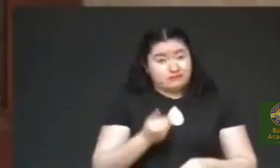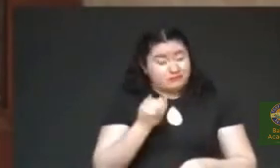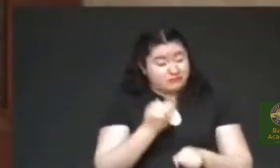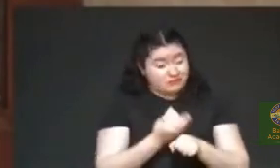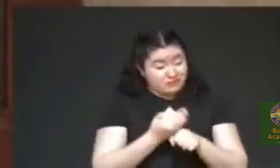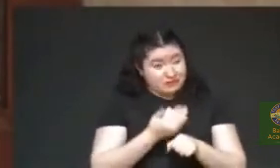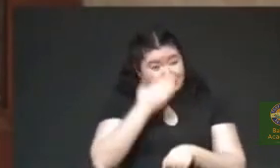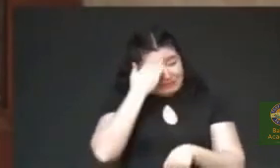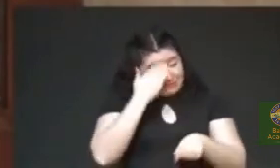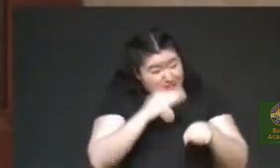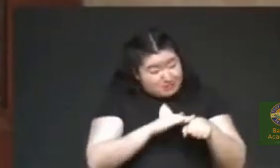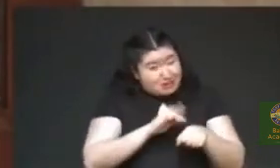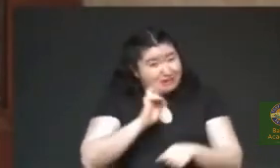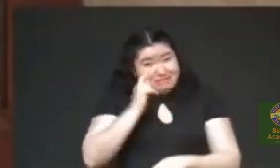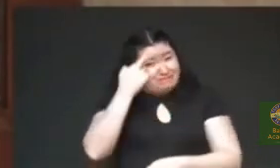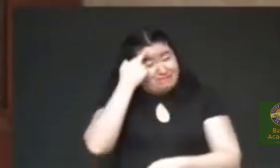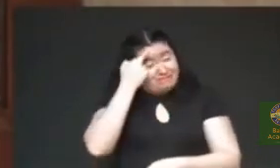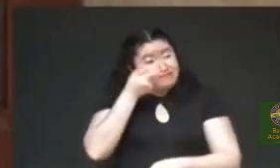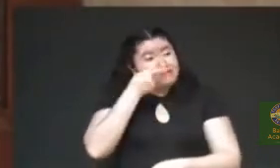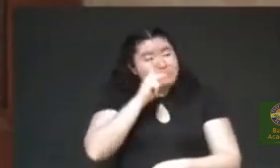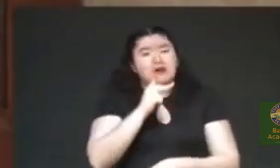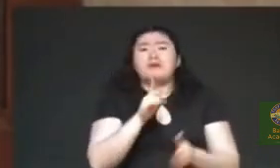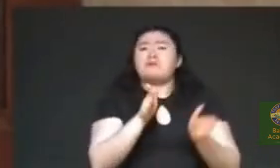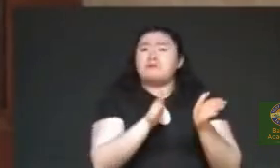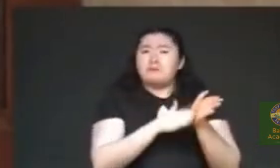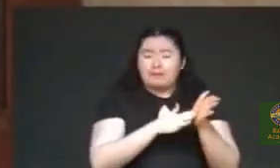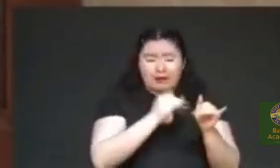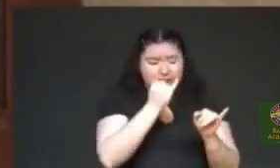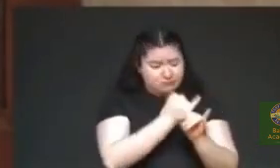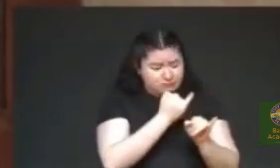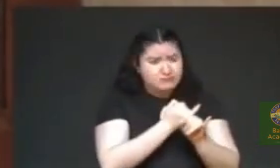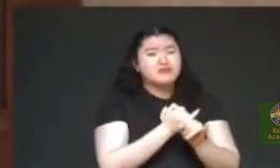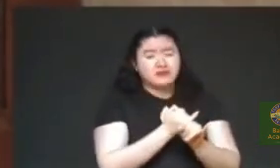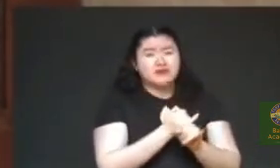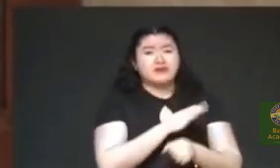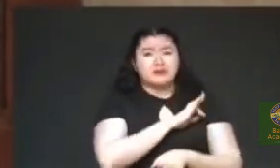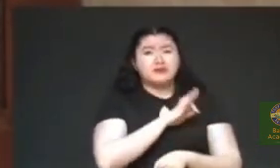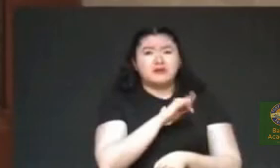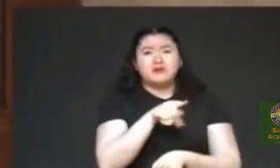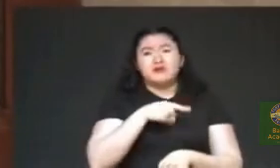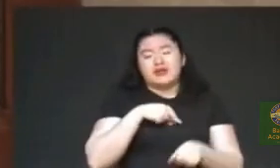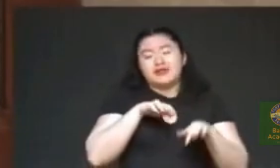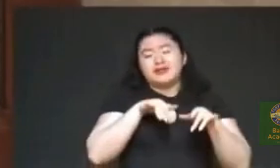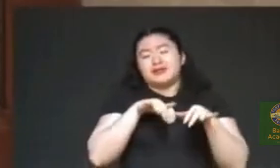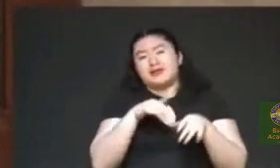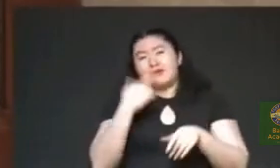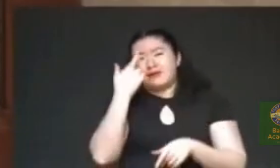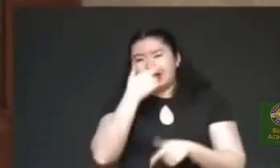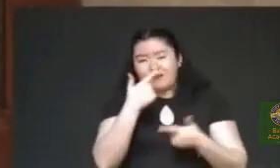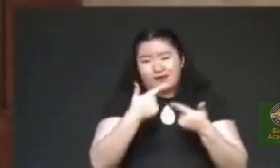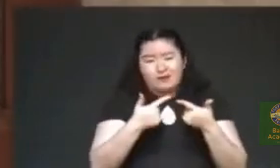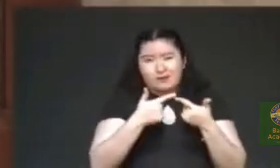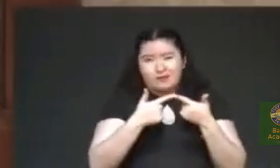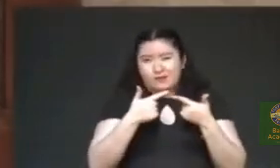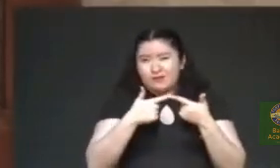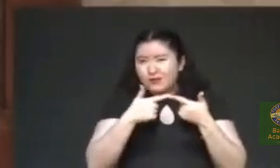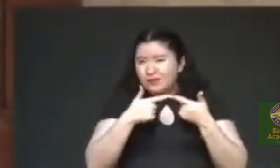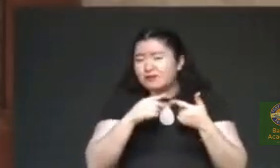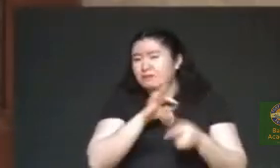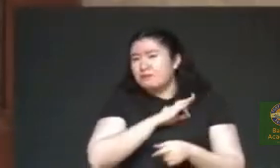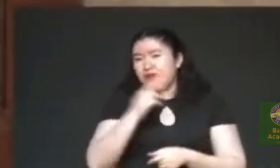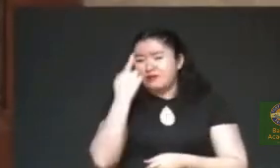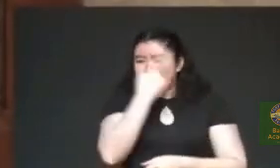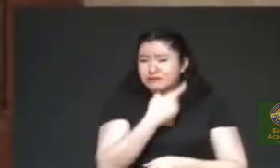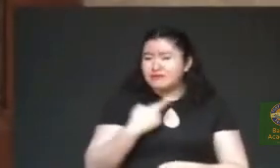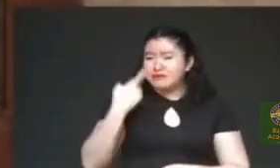quiero hablarte de memoria, pero hay muchos documentos ahí en internet, seguramente es lo que lo van a googlear, pero muchos